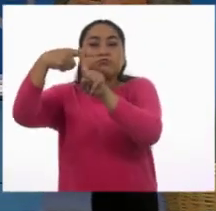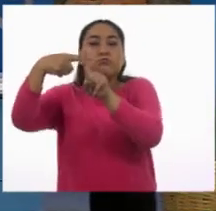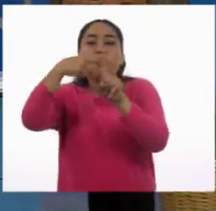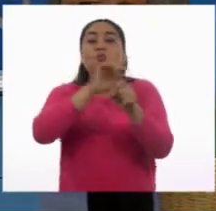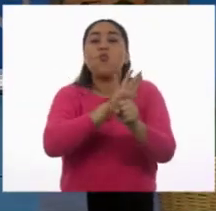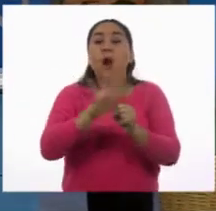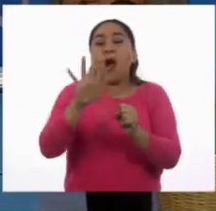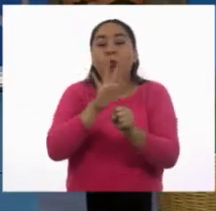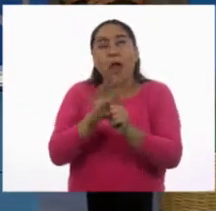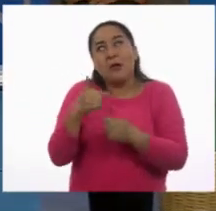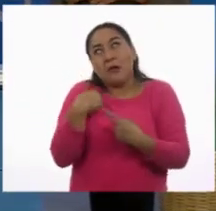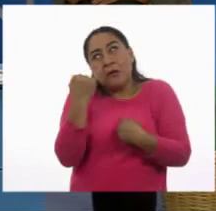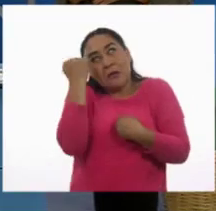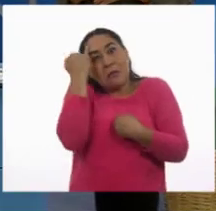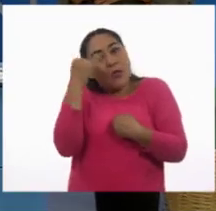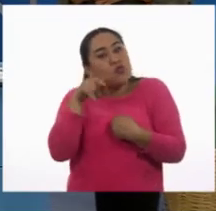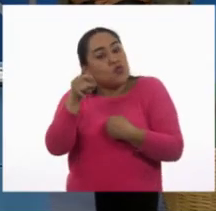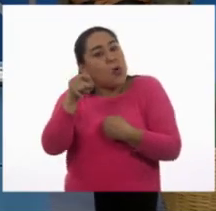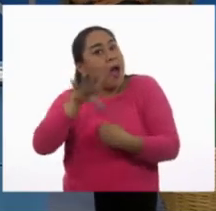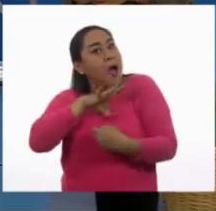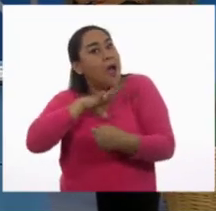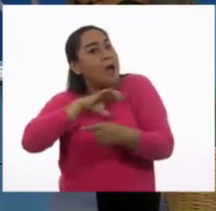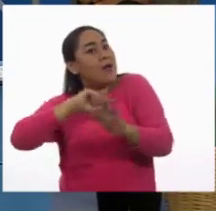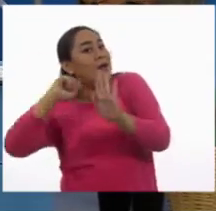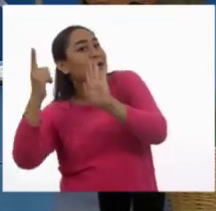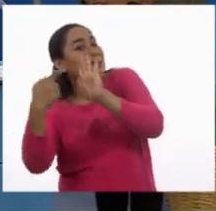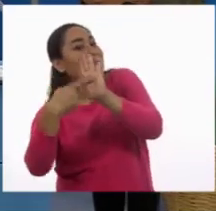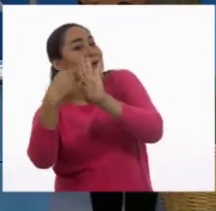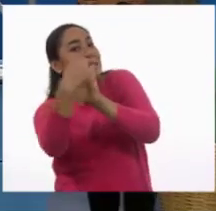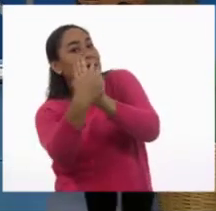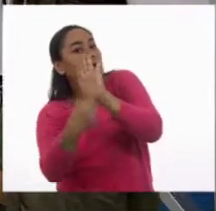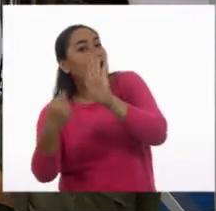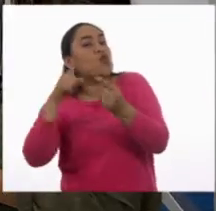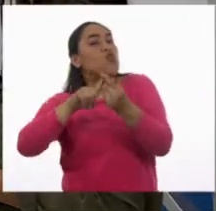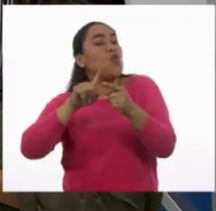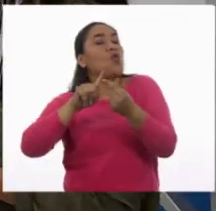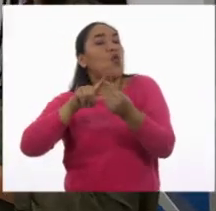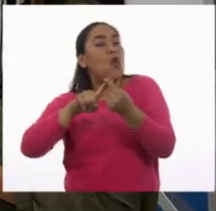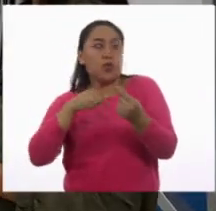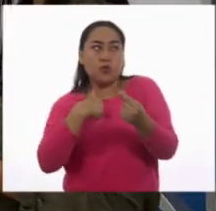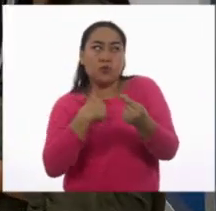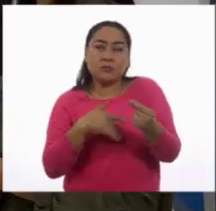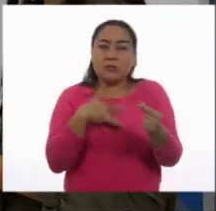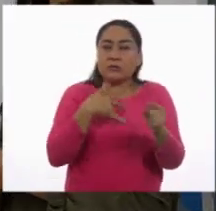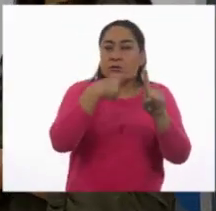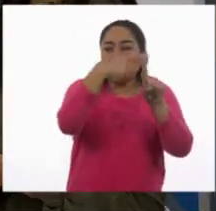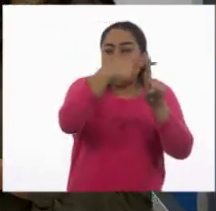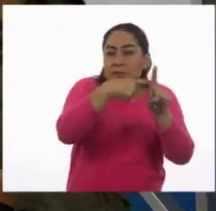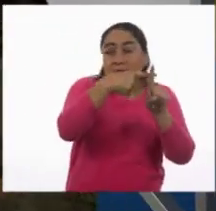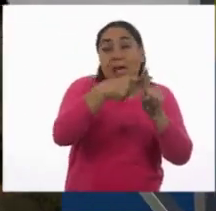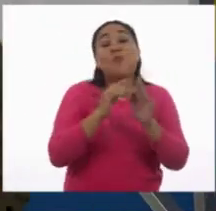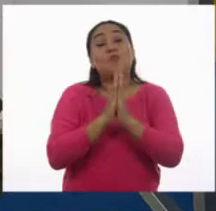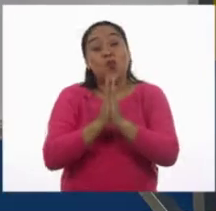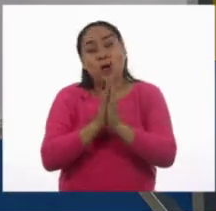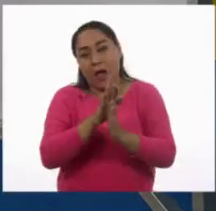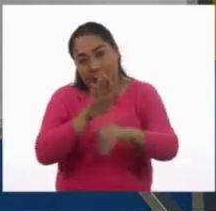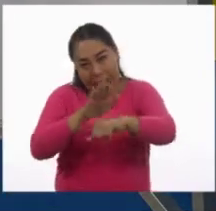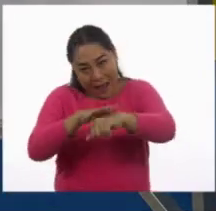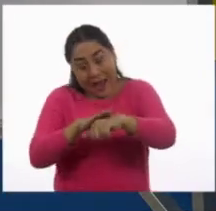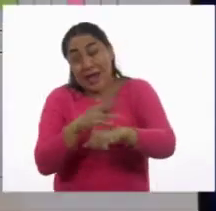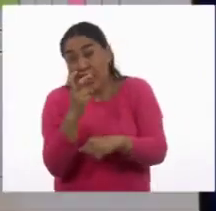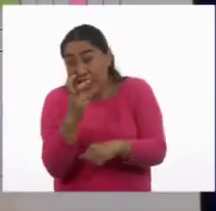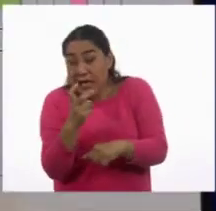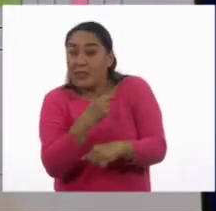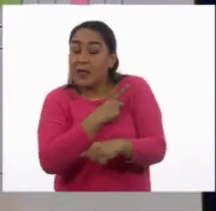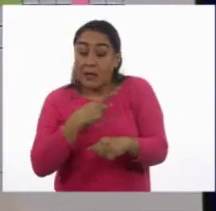pensando que tú tienes tus naves. Muy ajá. Bien. Entonces, es muy importante por eso que tengan el doble del material para